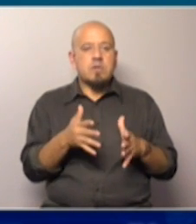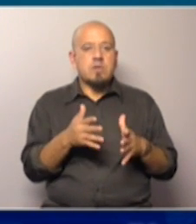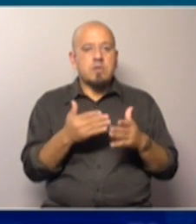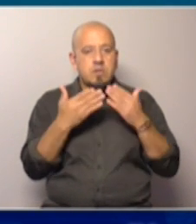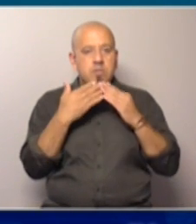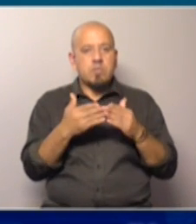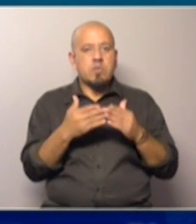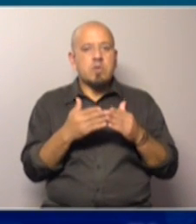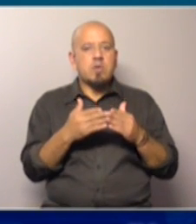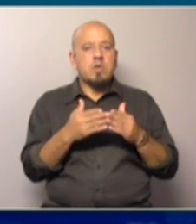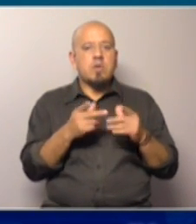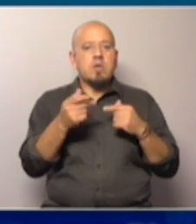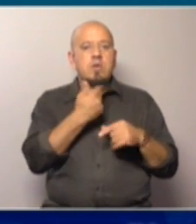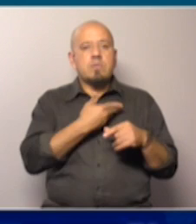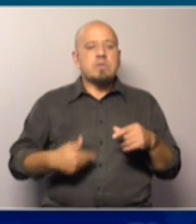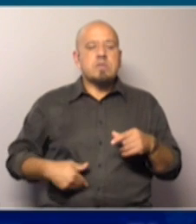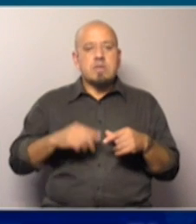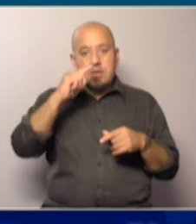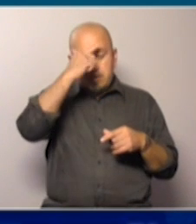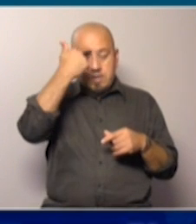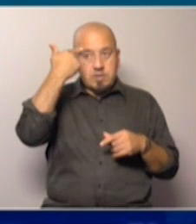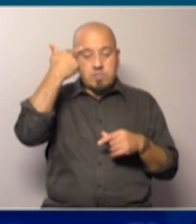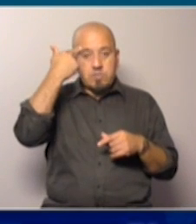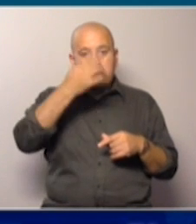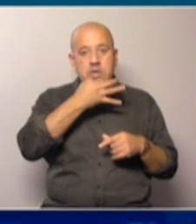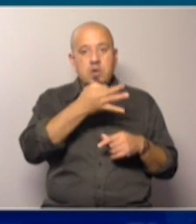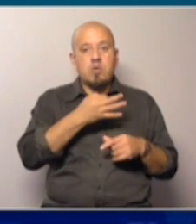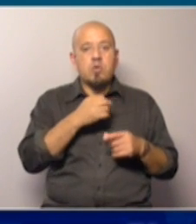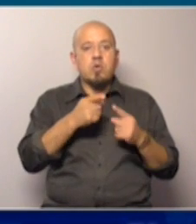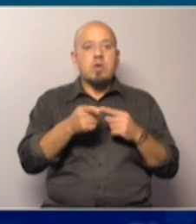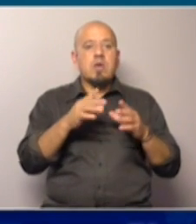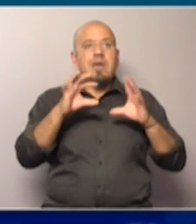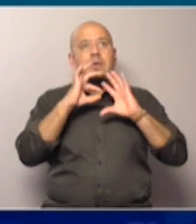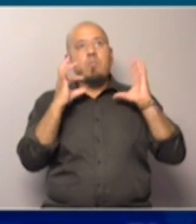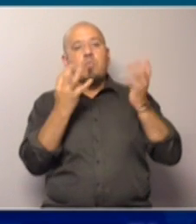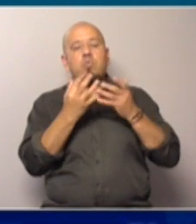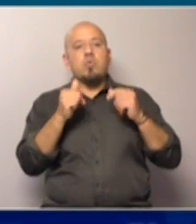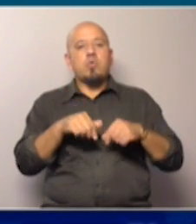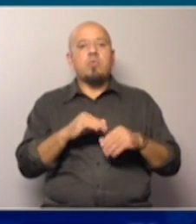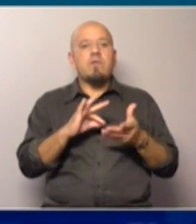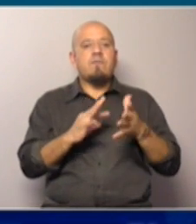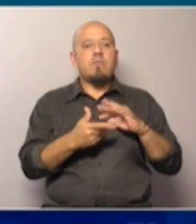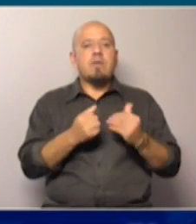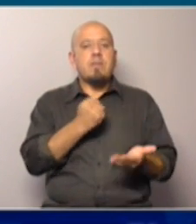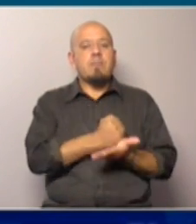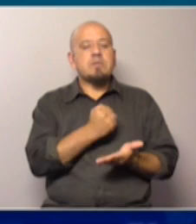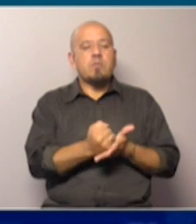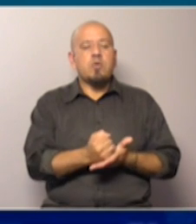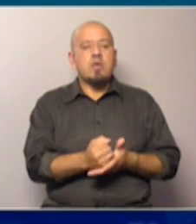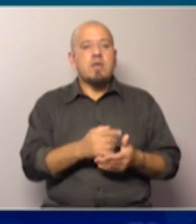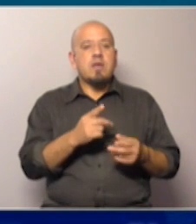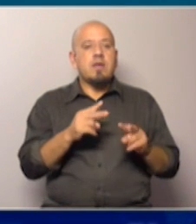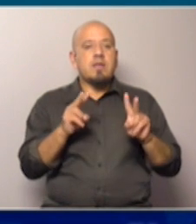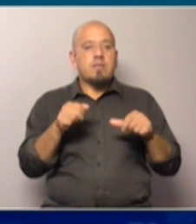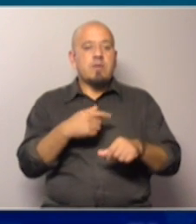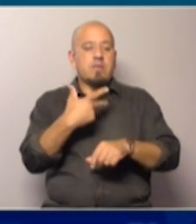Simplemente le planteo rápidamente. El presidente de la República, Luis Lacalle Pou, llegó a decir que el mundo va hacia una especie de pasaporte sanitario, que será